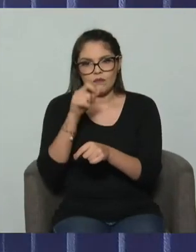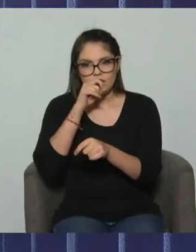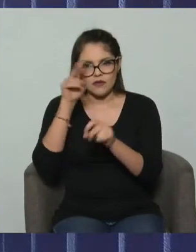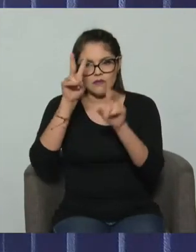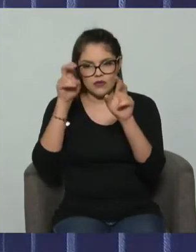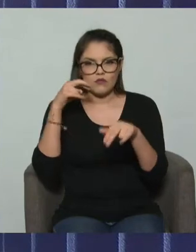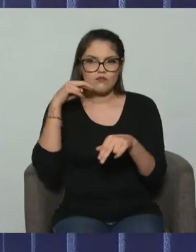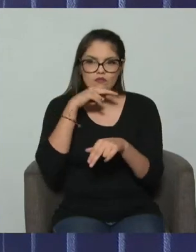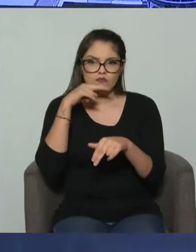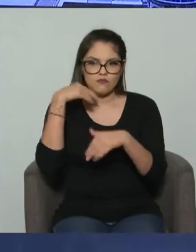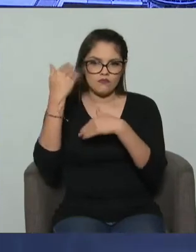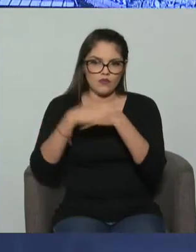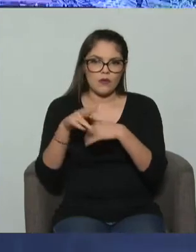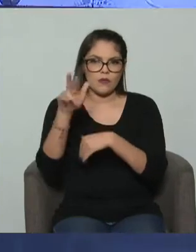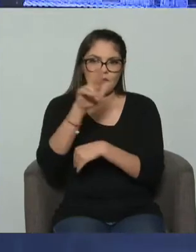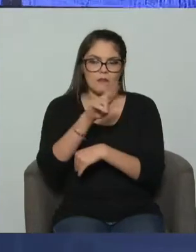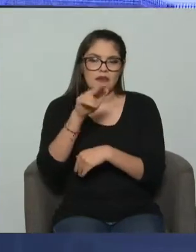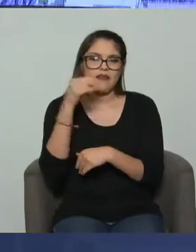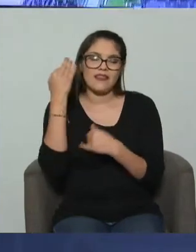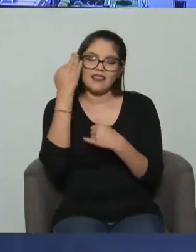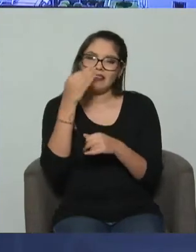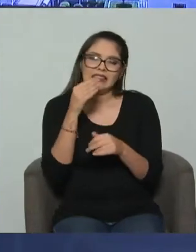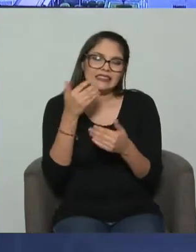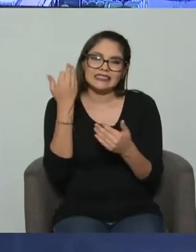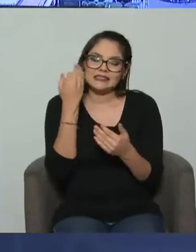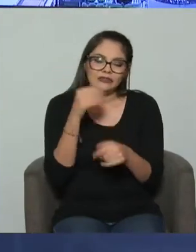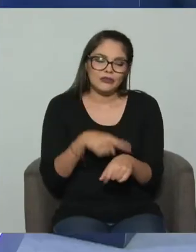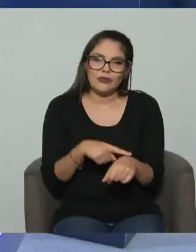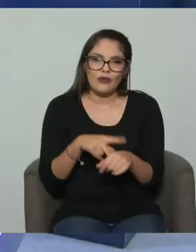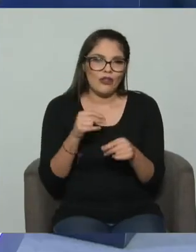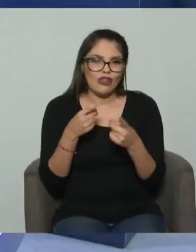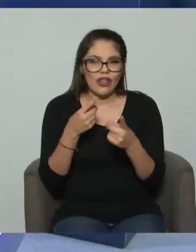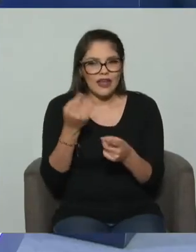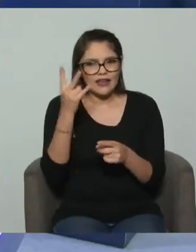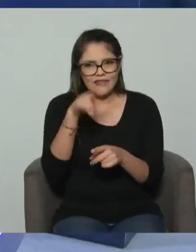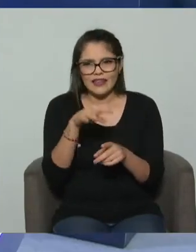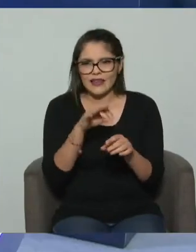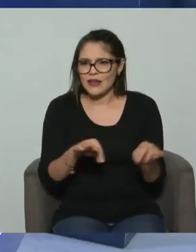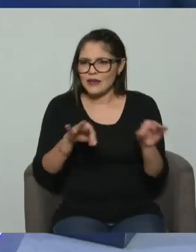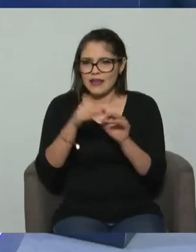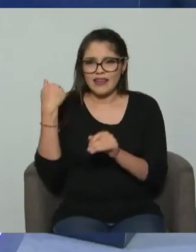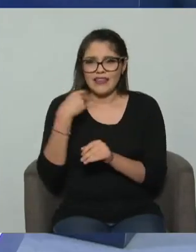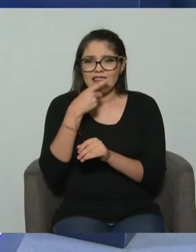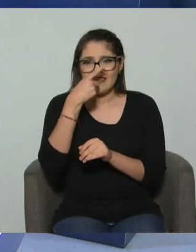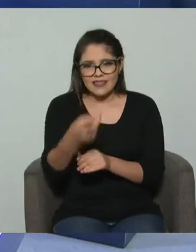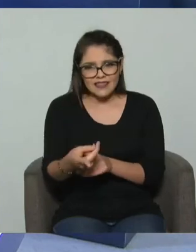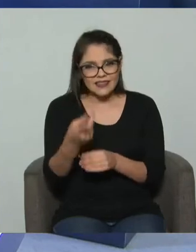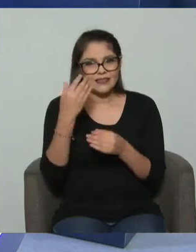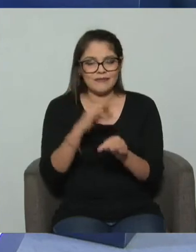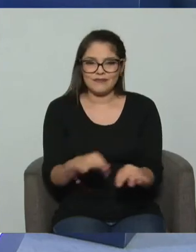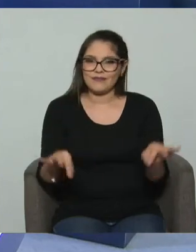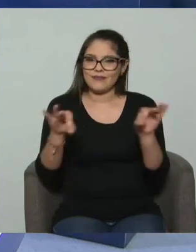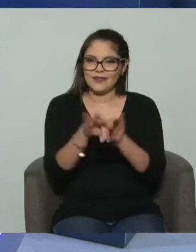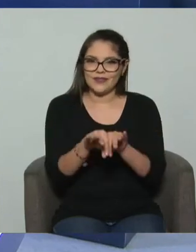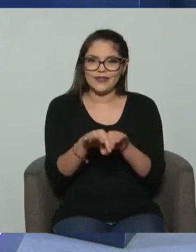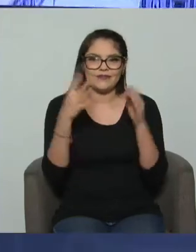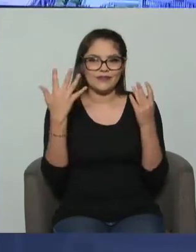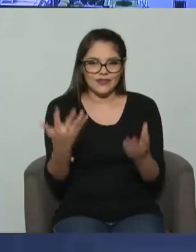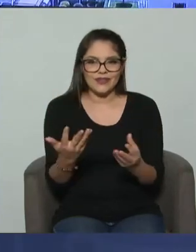nuestros niños, a nuestras niñas. Segundo, ¿qué es? Esto se aplica a toda la